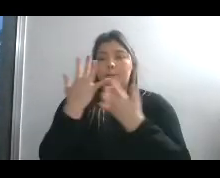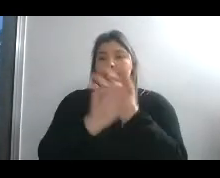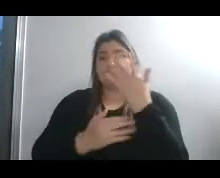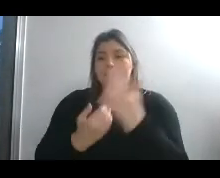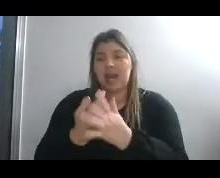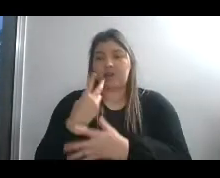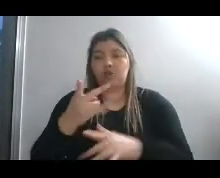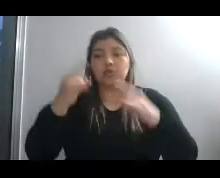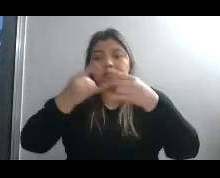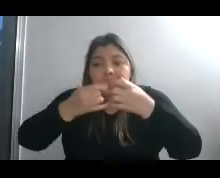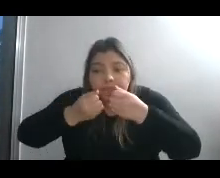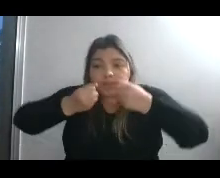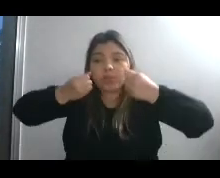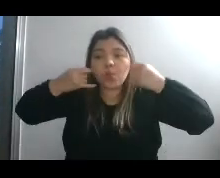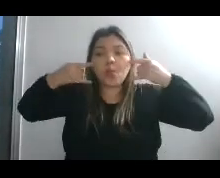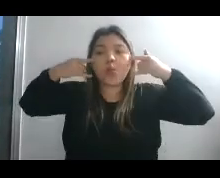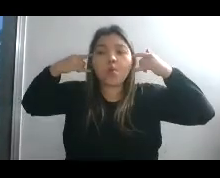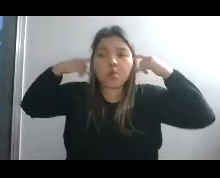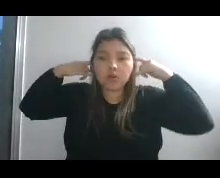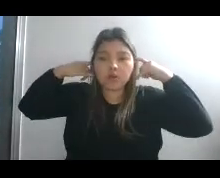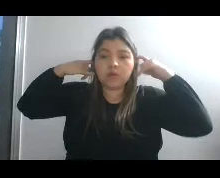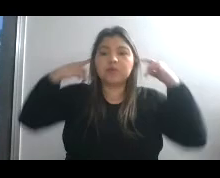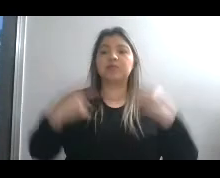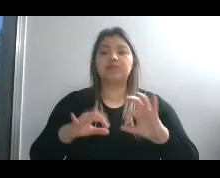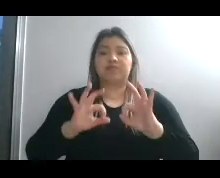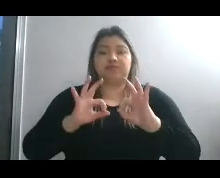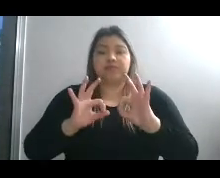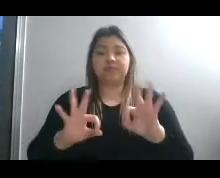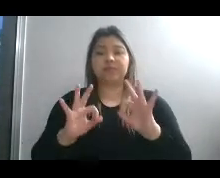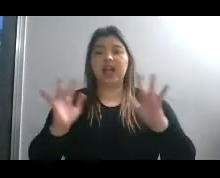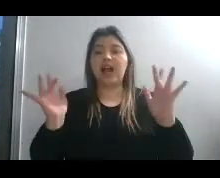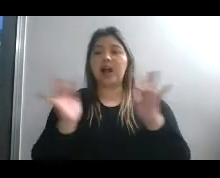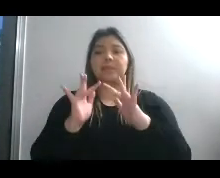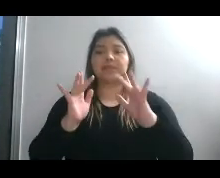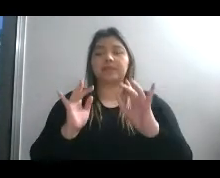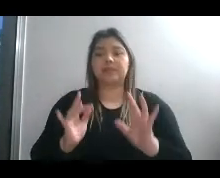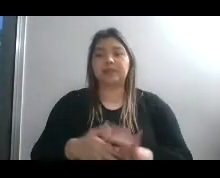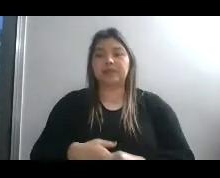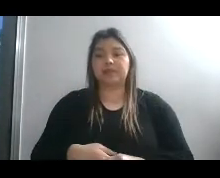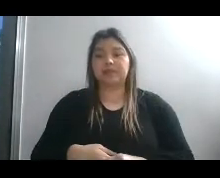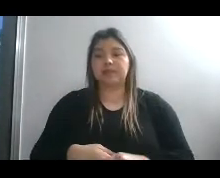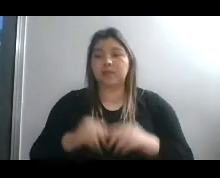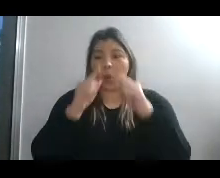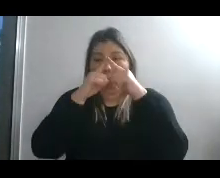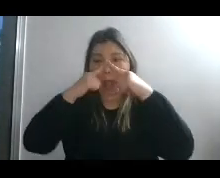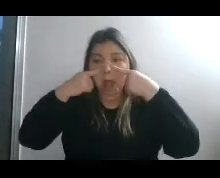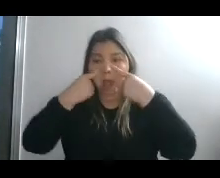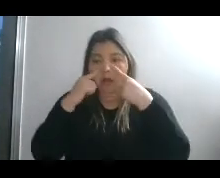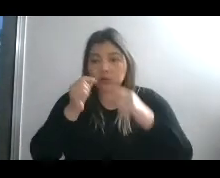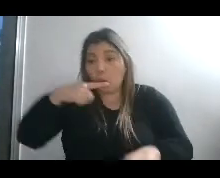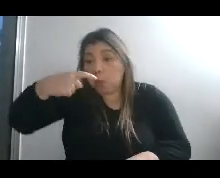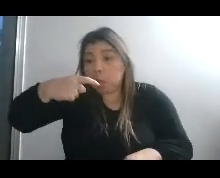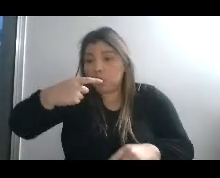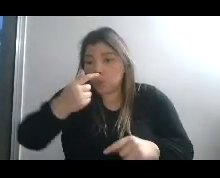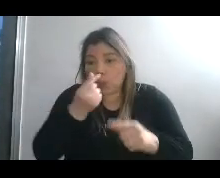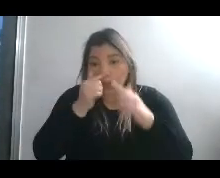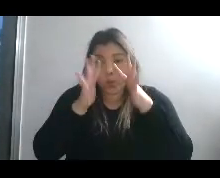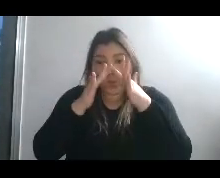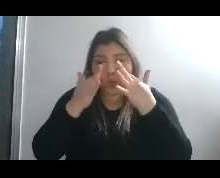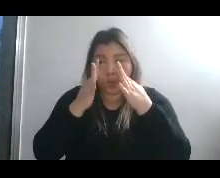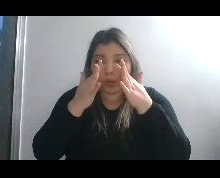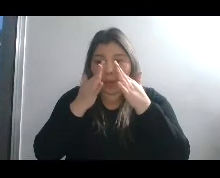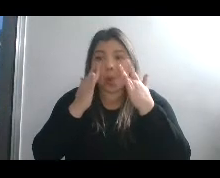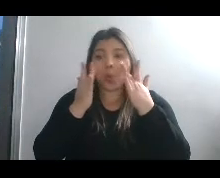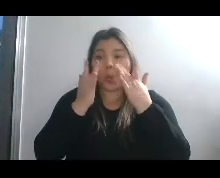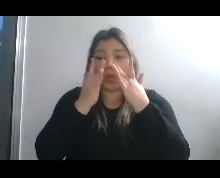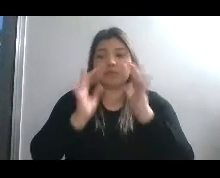y colocársela muy bien y hacer muy bien el ajuste en el puente nasal. ¿Qué pasa mucho con la mascarilla convencional y